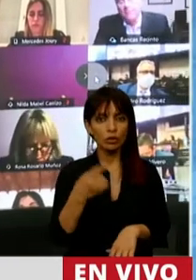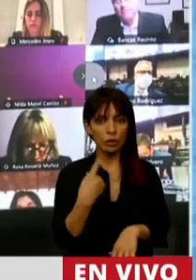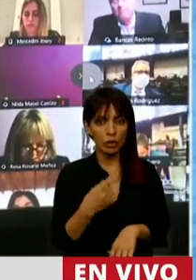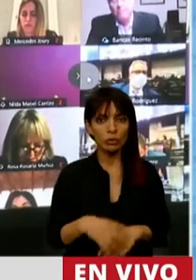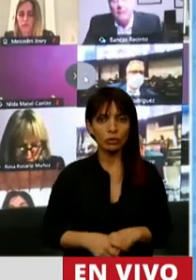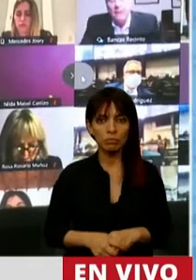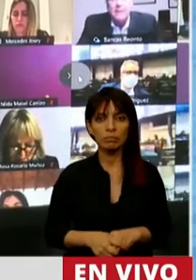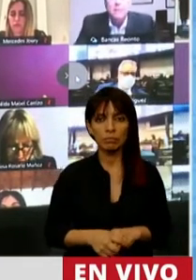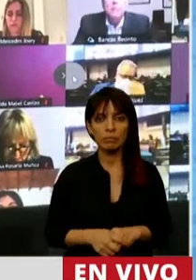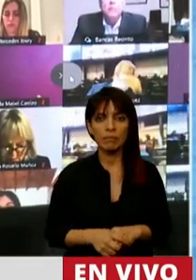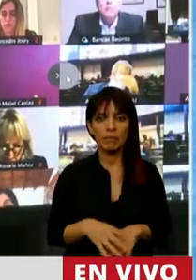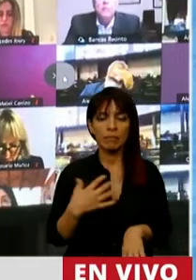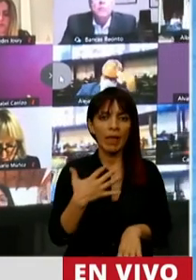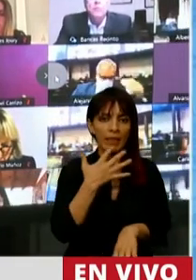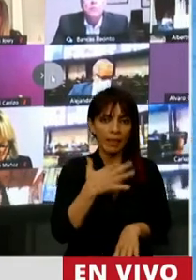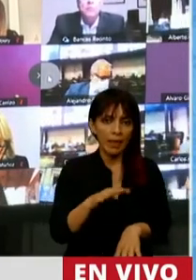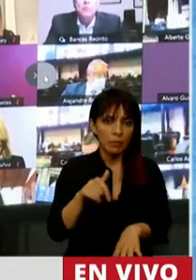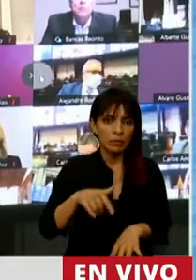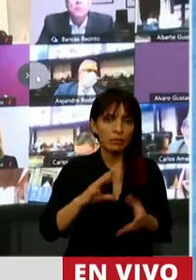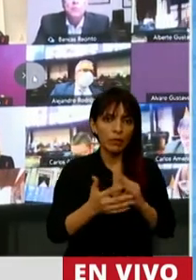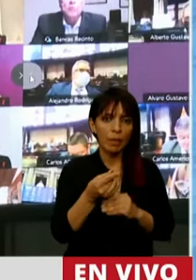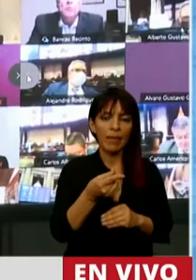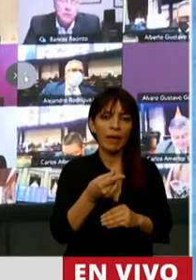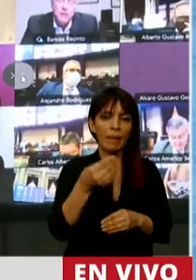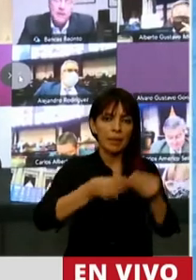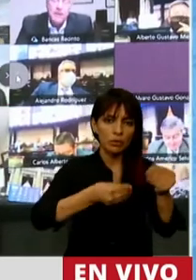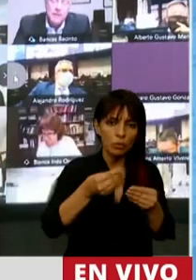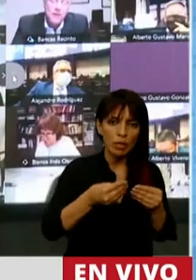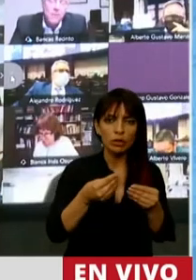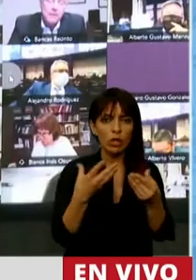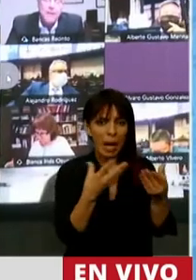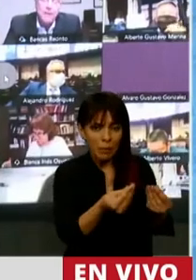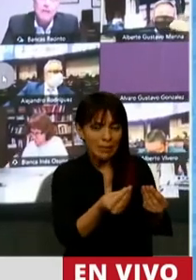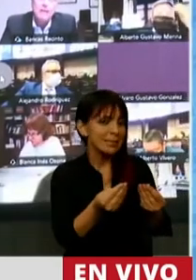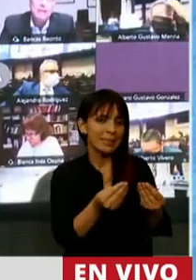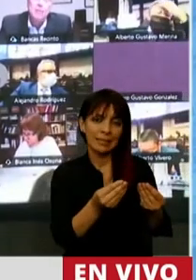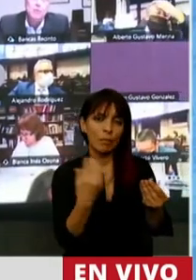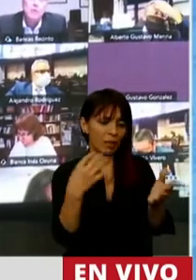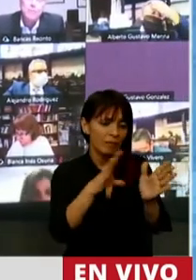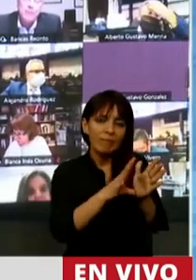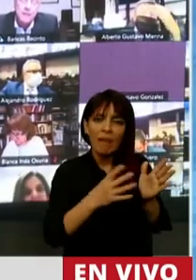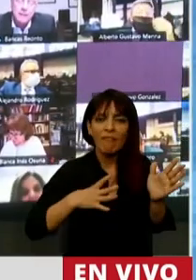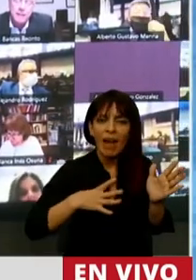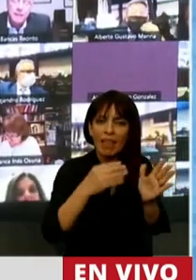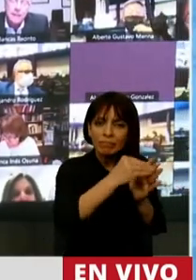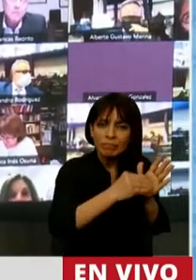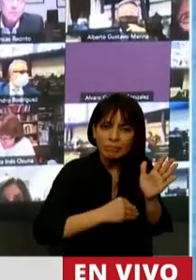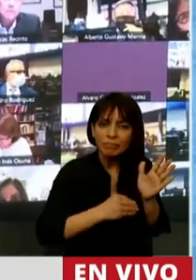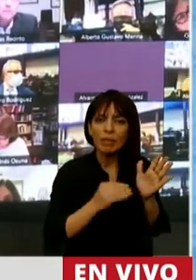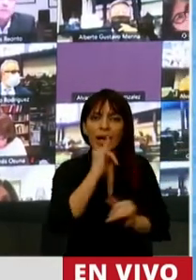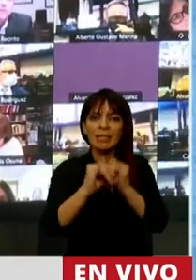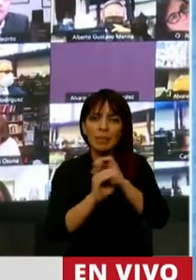Entendemos que este presupuesto es difícil acompañar debido a la cantidad de cuestiones pendientes que tiene y falta de